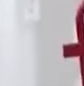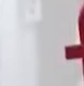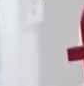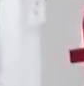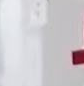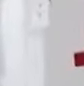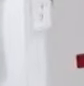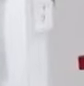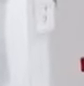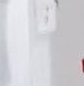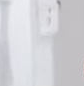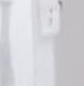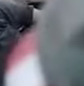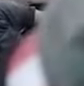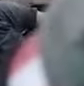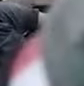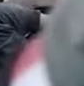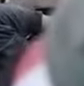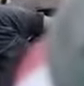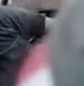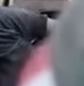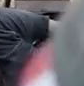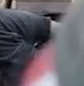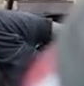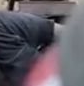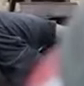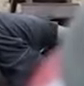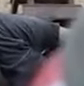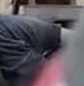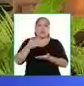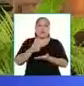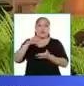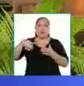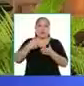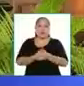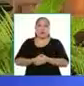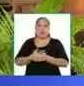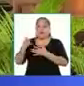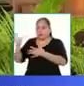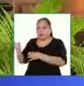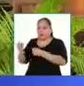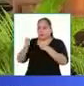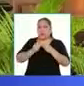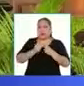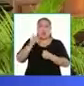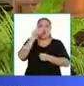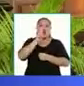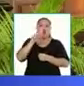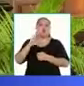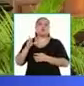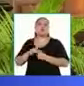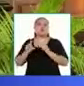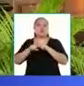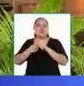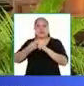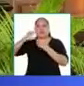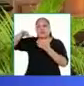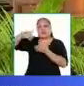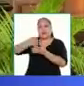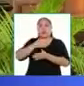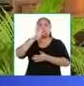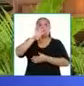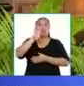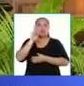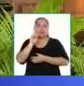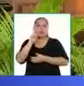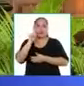oxígeno en Piura. Bienvenido a PBO, monseñor. Muy buenos días, señorita Rodríguez, y un saludo